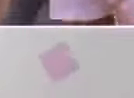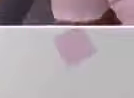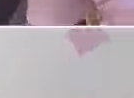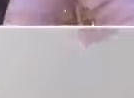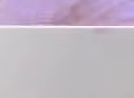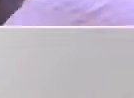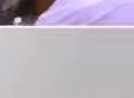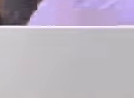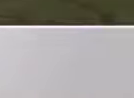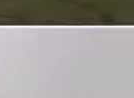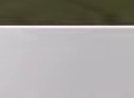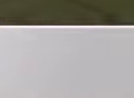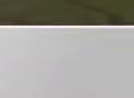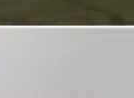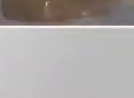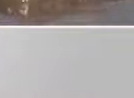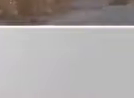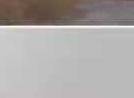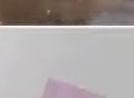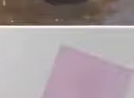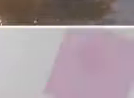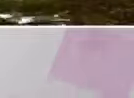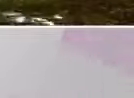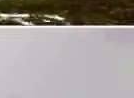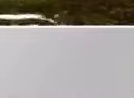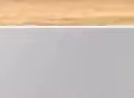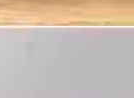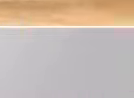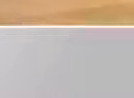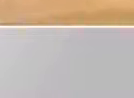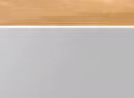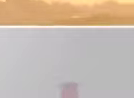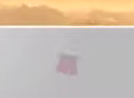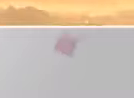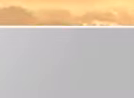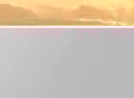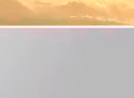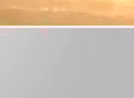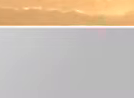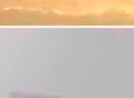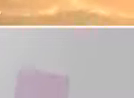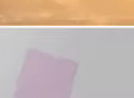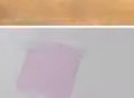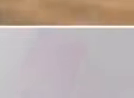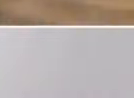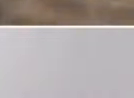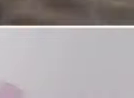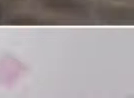Es momento de actuar. Bosques, animales, ríos y mares necesitan de tu ayuda.